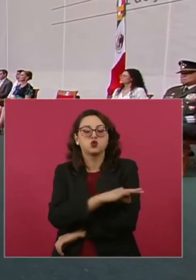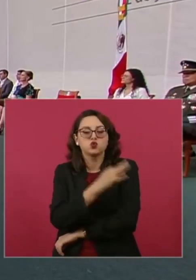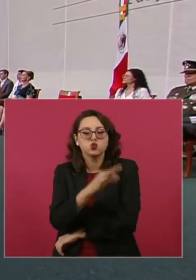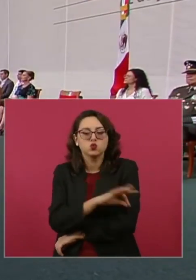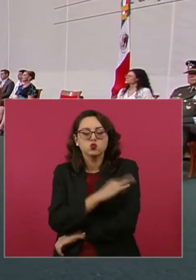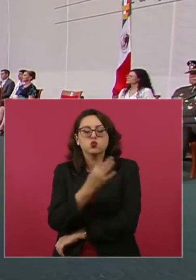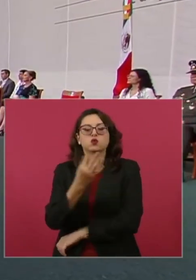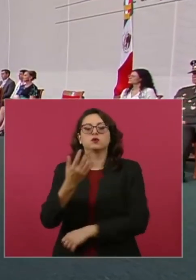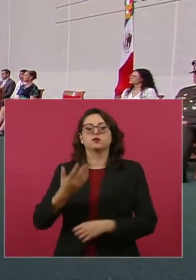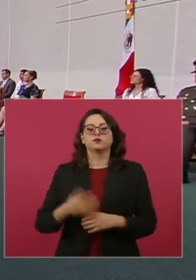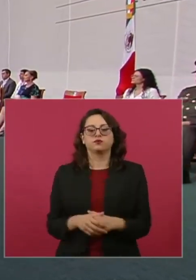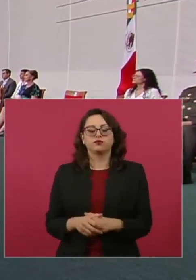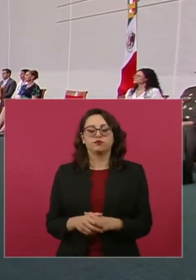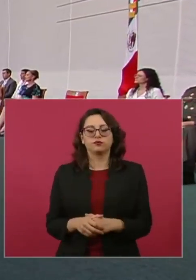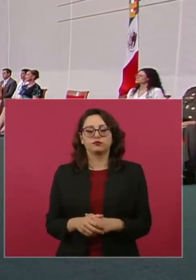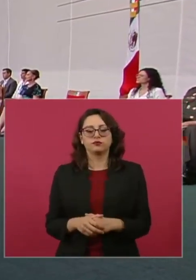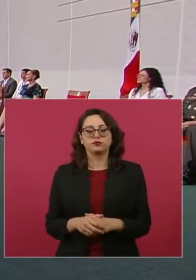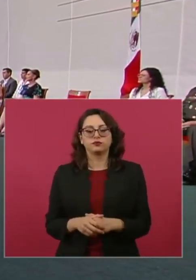vaccines.